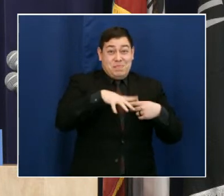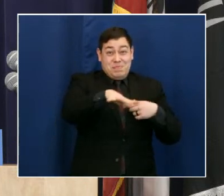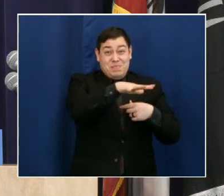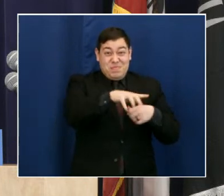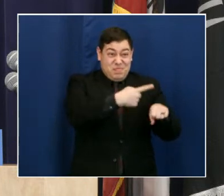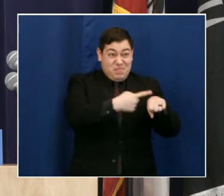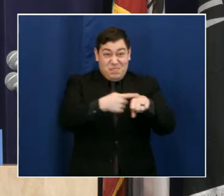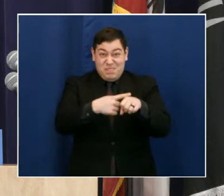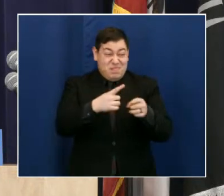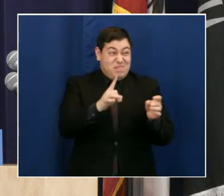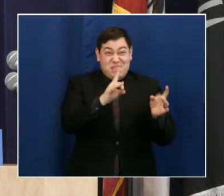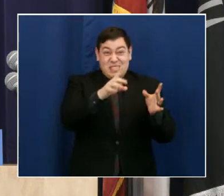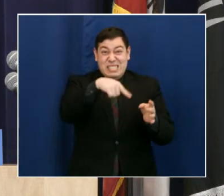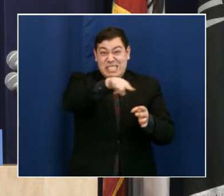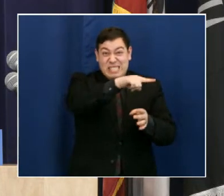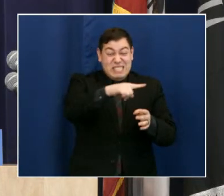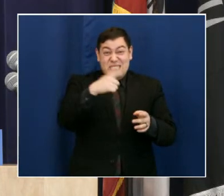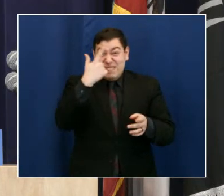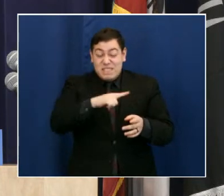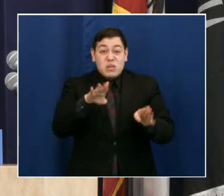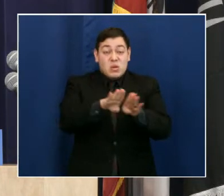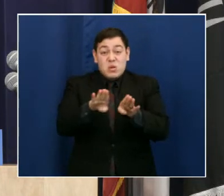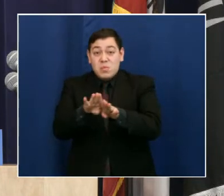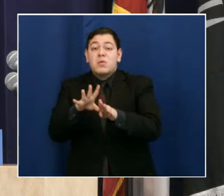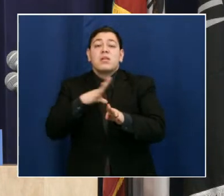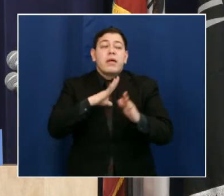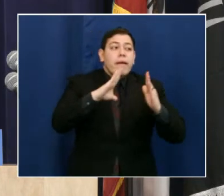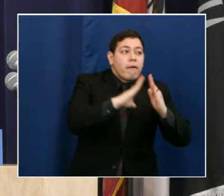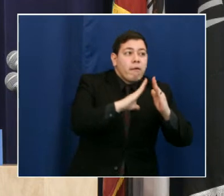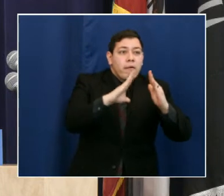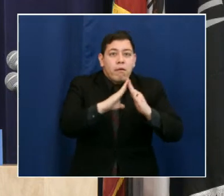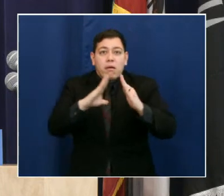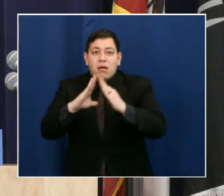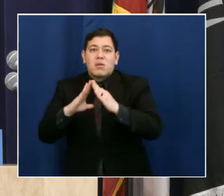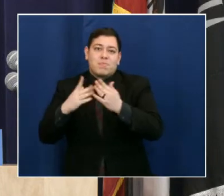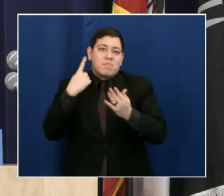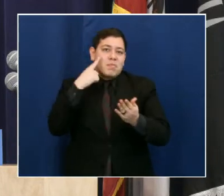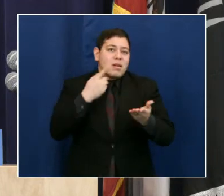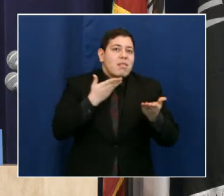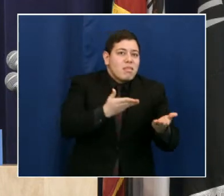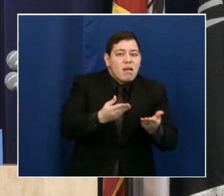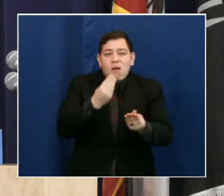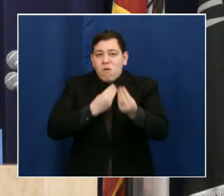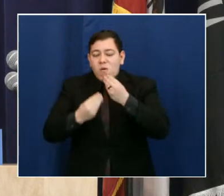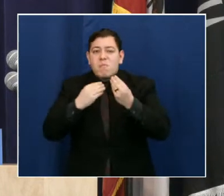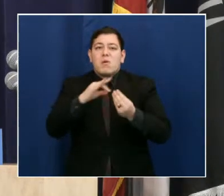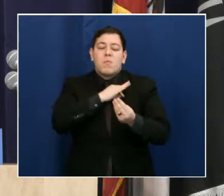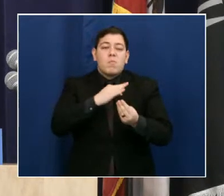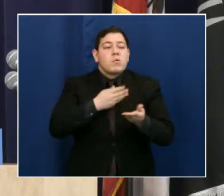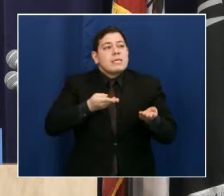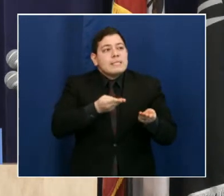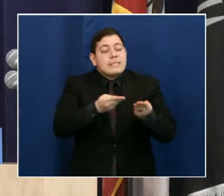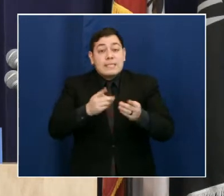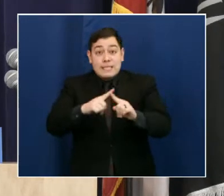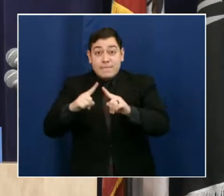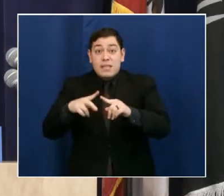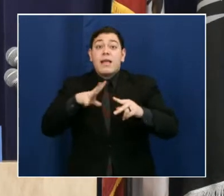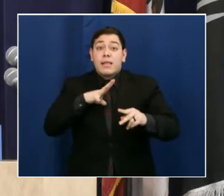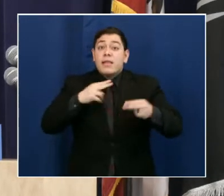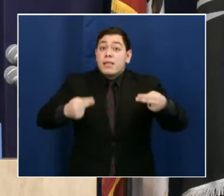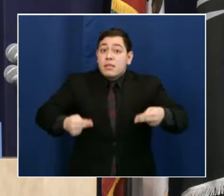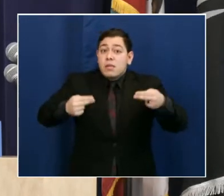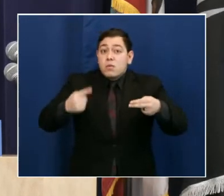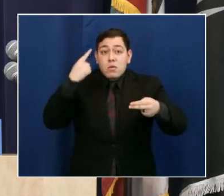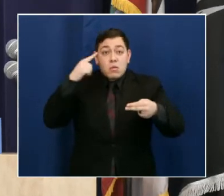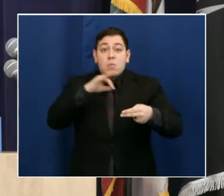el condado tiene recursos disponibles en temas de vivienda, seguridad, alimenticia, recursos para pequeños negocios y que pueden tener